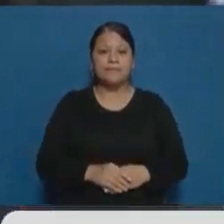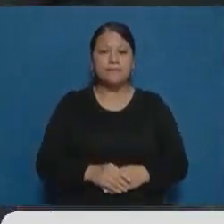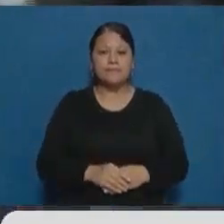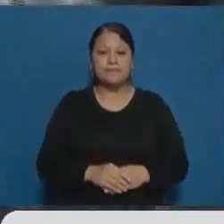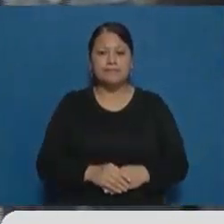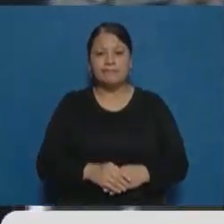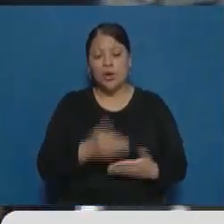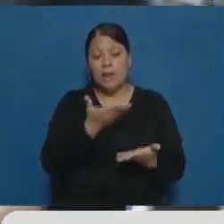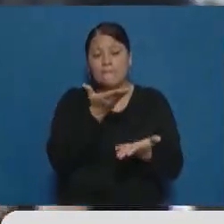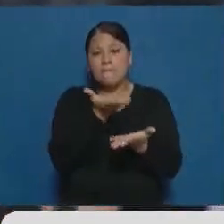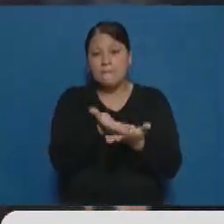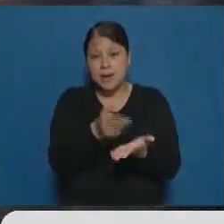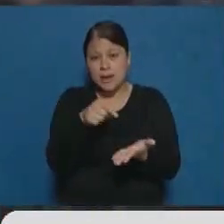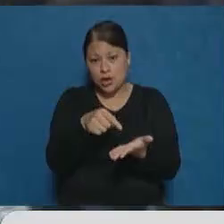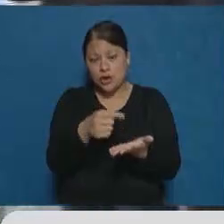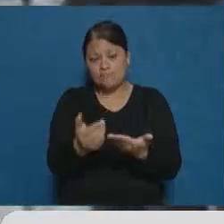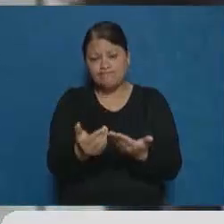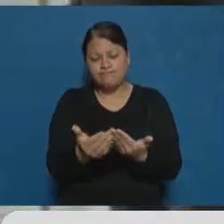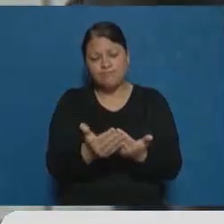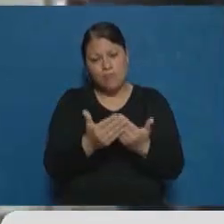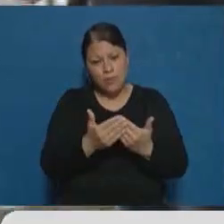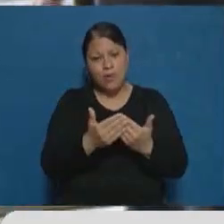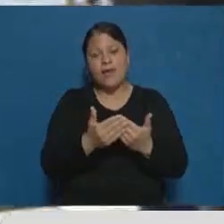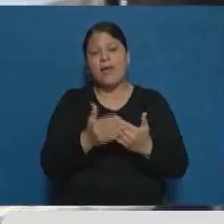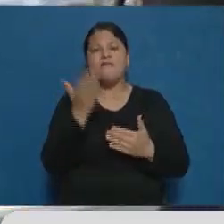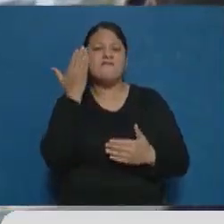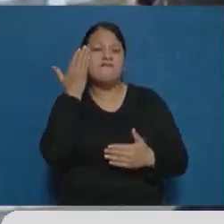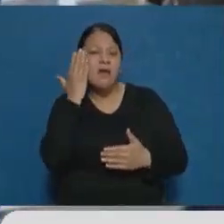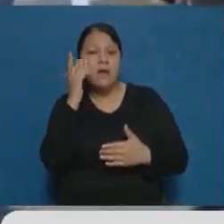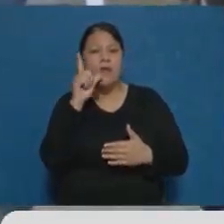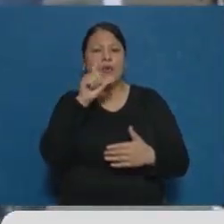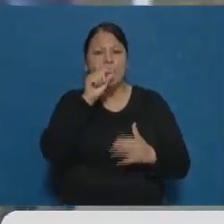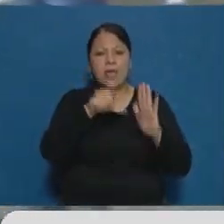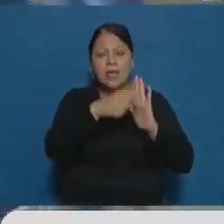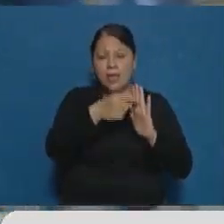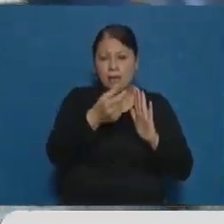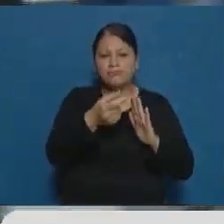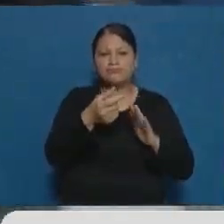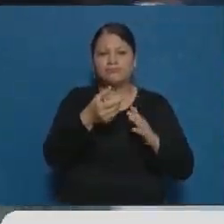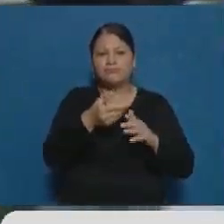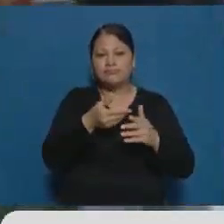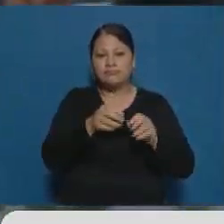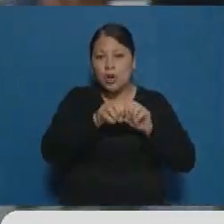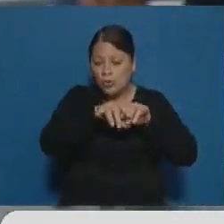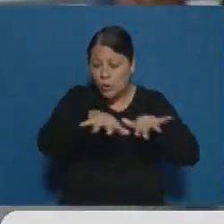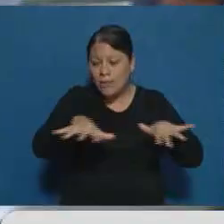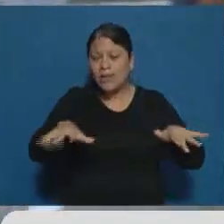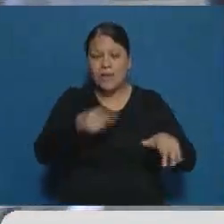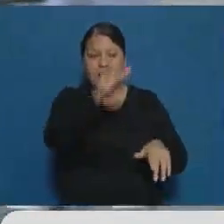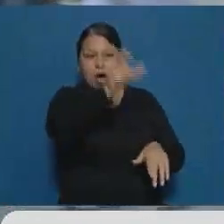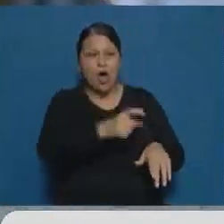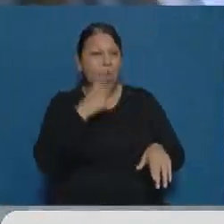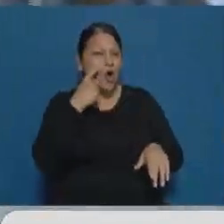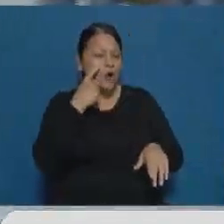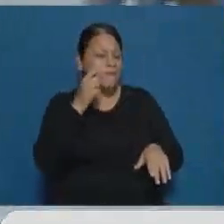con nuestros petitorios, que nos den una mano compartiendo en las redes sociales, con los hashtags, y que también condenen socialmente a este tipo